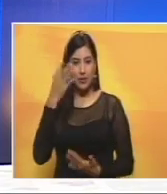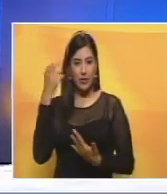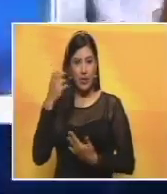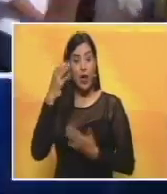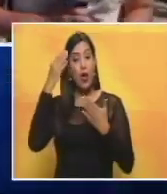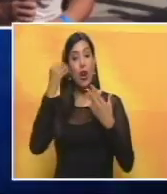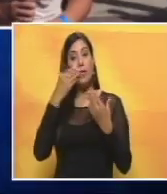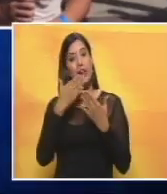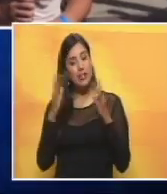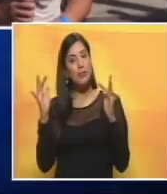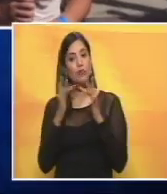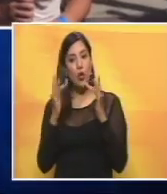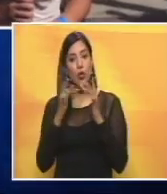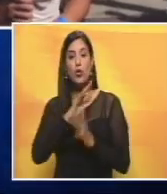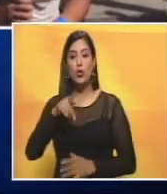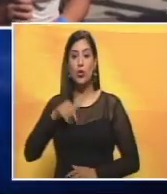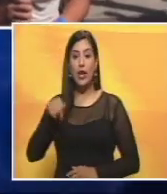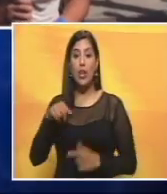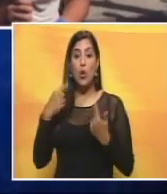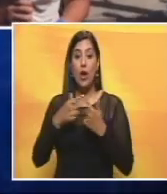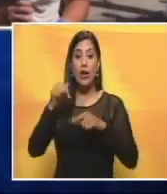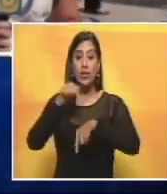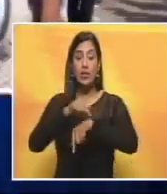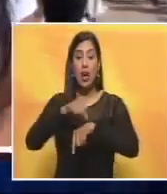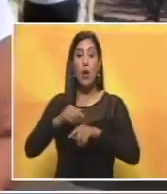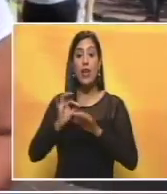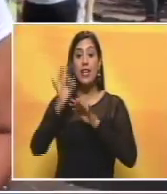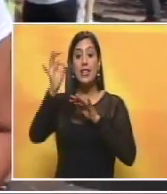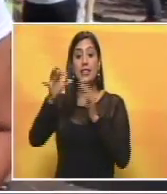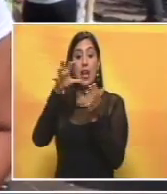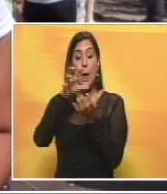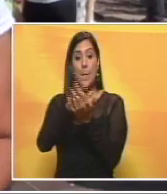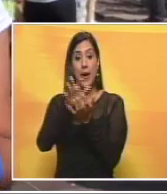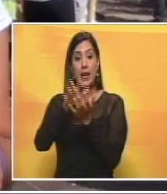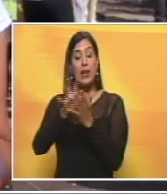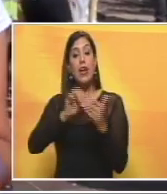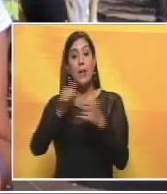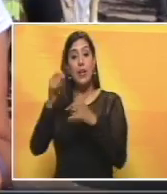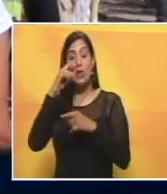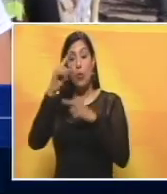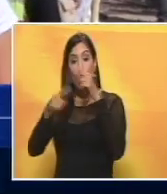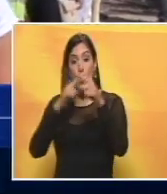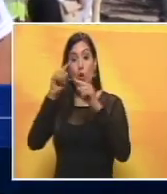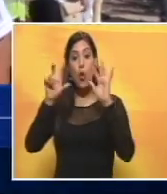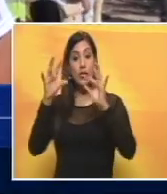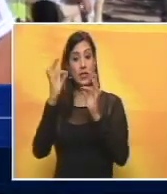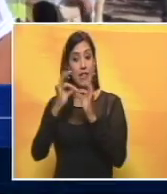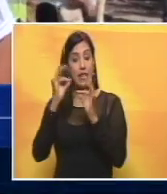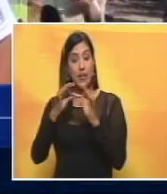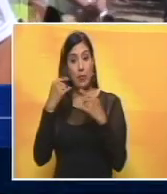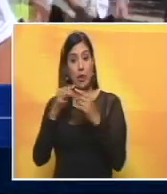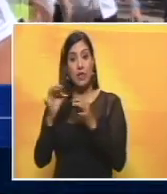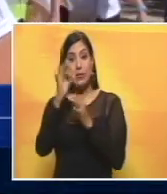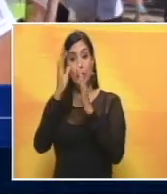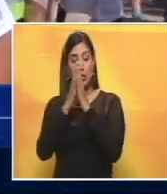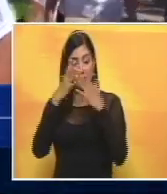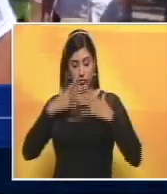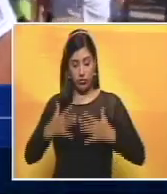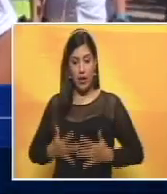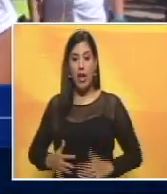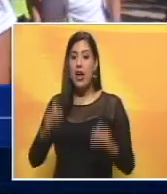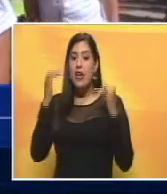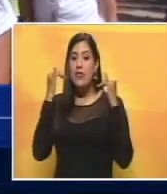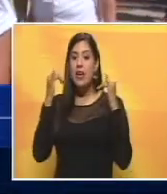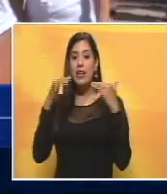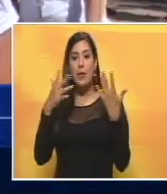buenas tardes. Muchas gracias por el contacto que recibimos a esta hora desde la isla de Margarita. Como cada 8 de septiembre, el Valle del Espíritu Santo se viste de